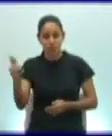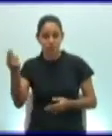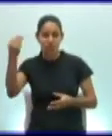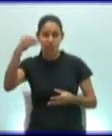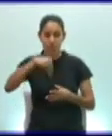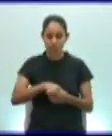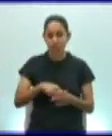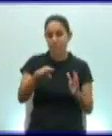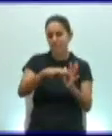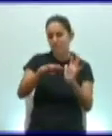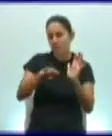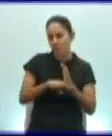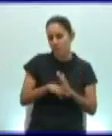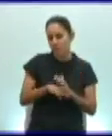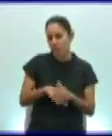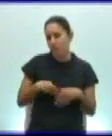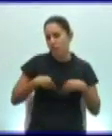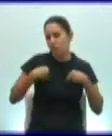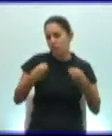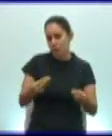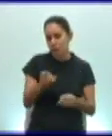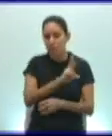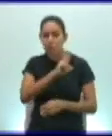medidas que tomó la revolución en el año